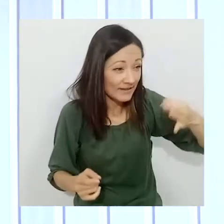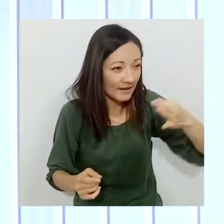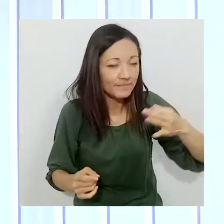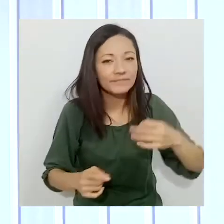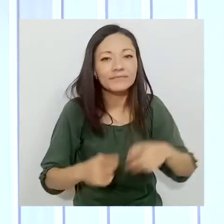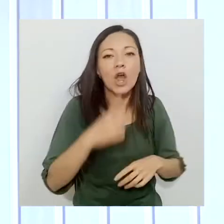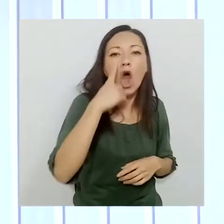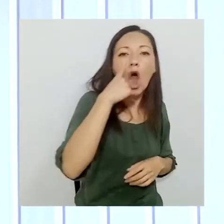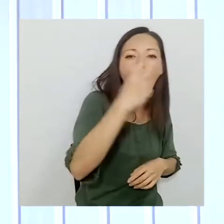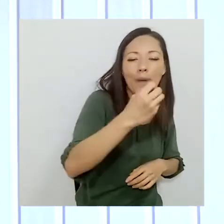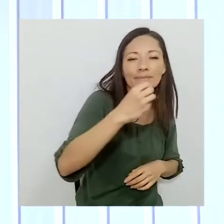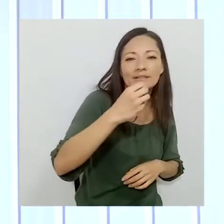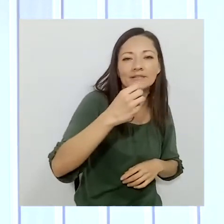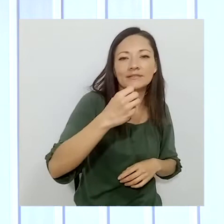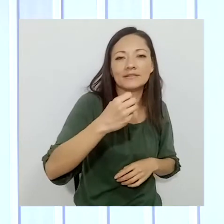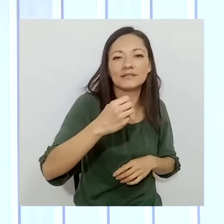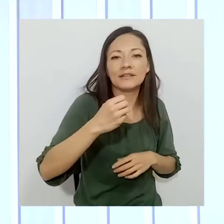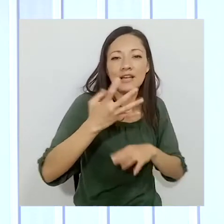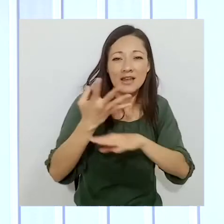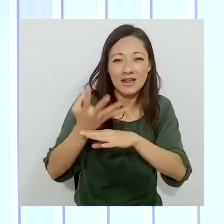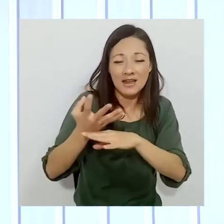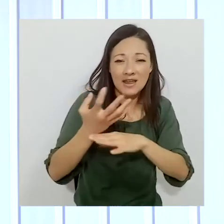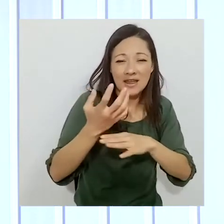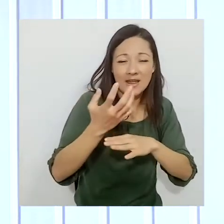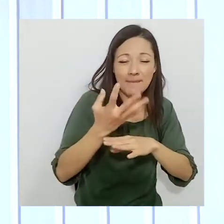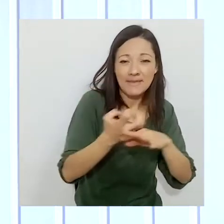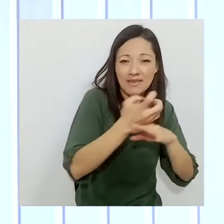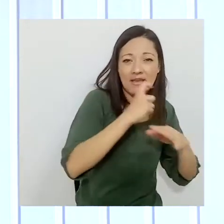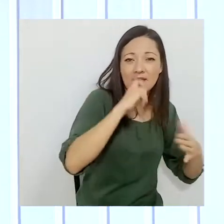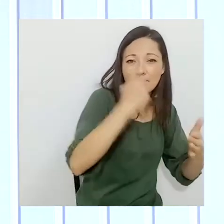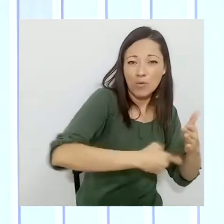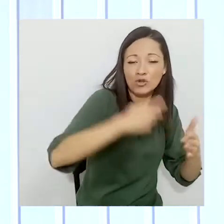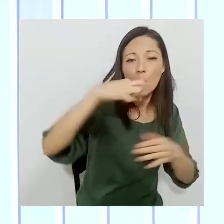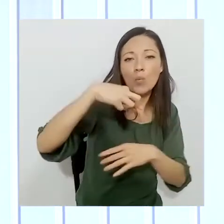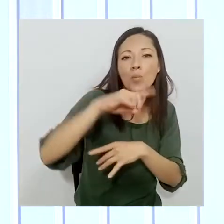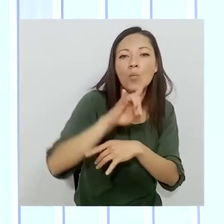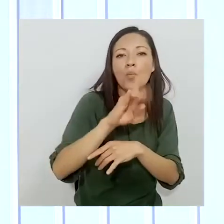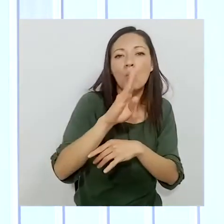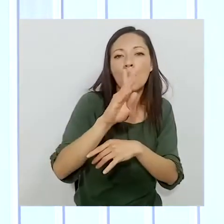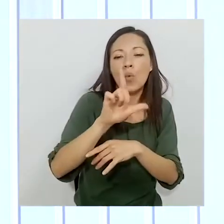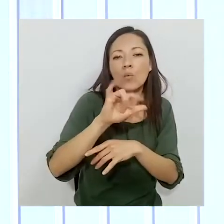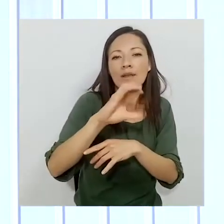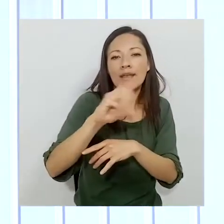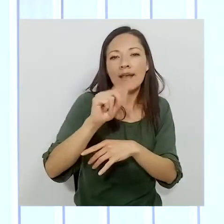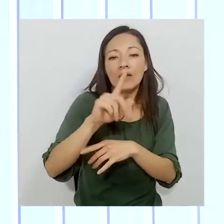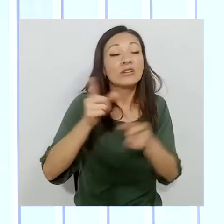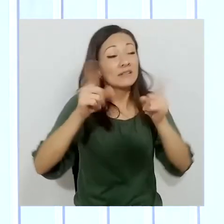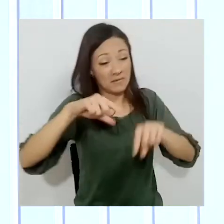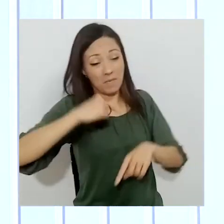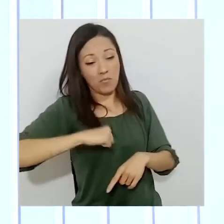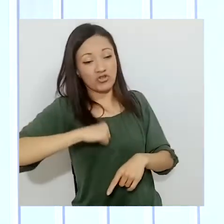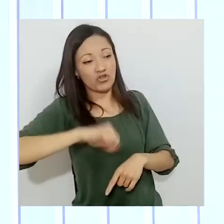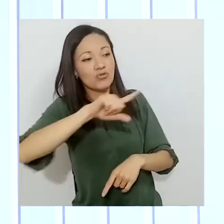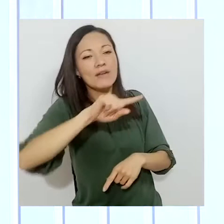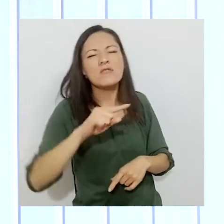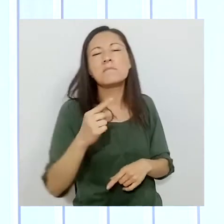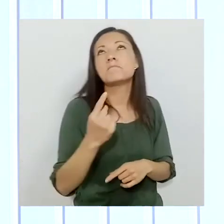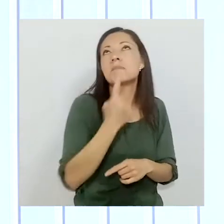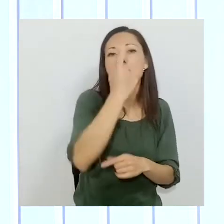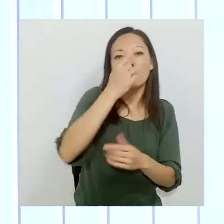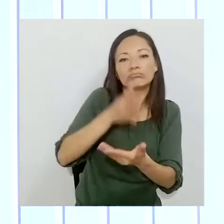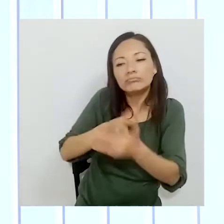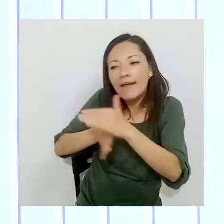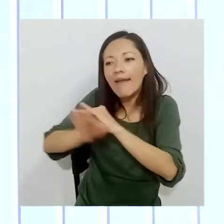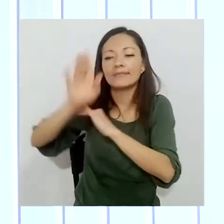las rameras van delante de vosotros al reino de Dios. Porque vino a vosotros Juan en camino de